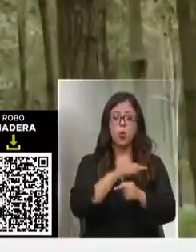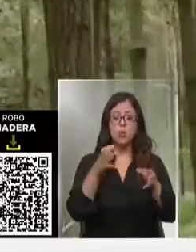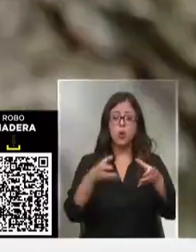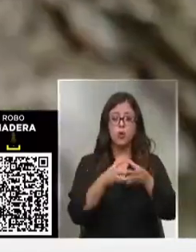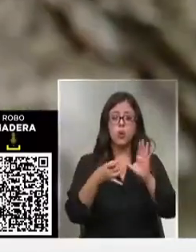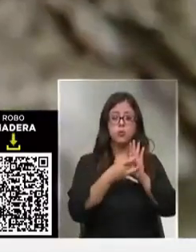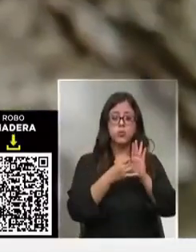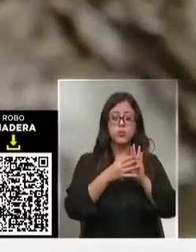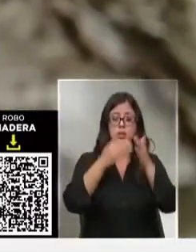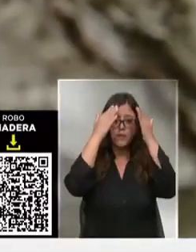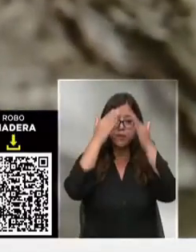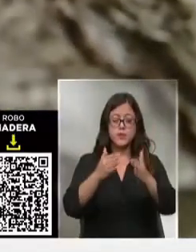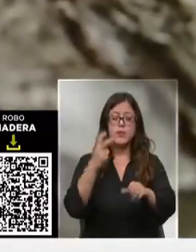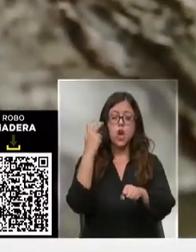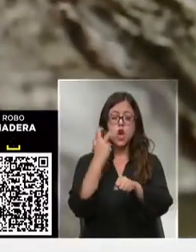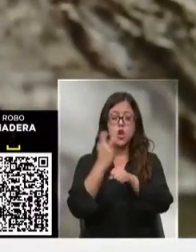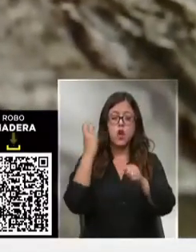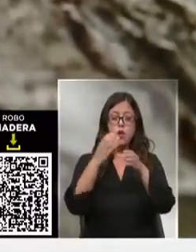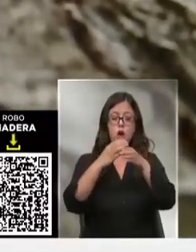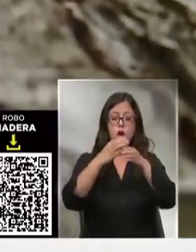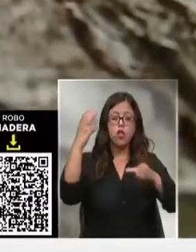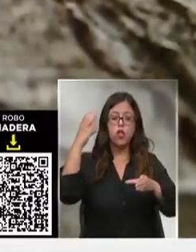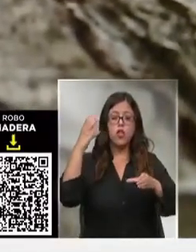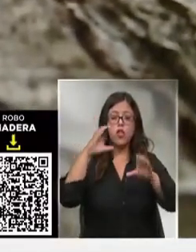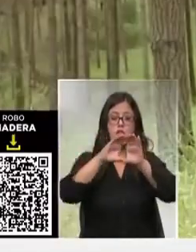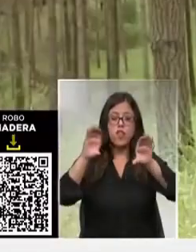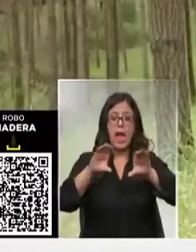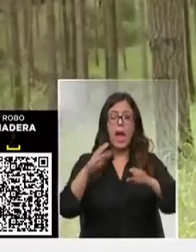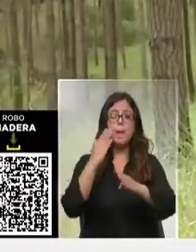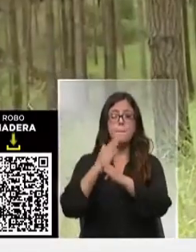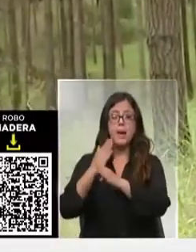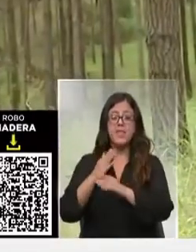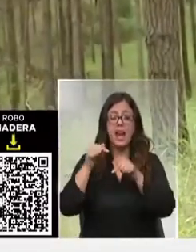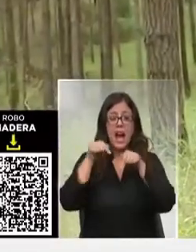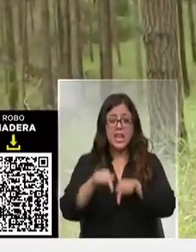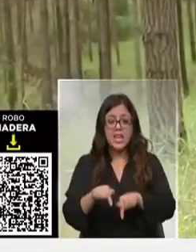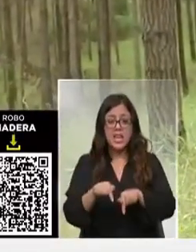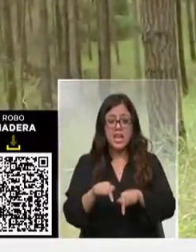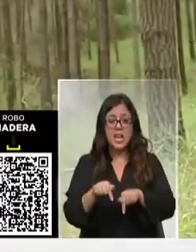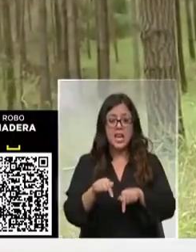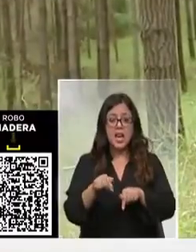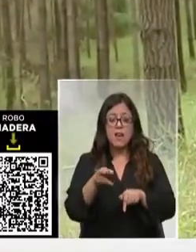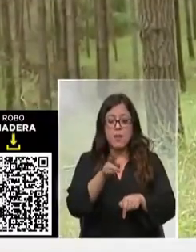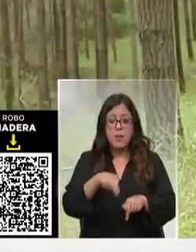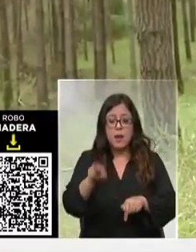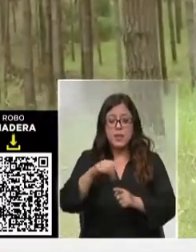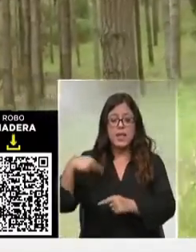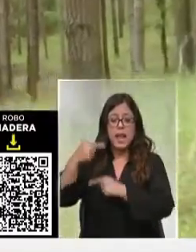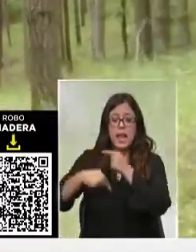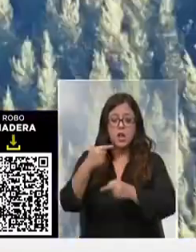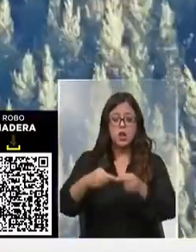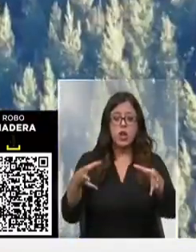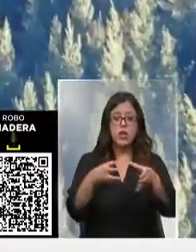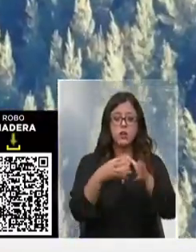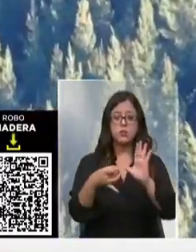delictuales dedicada al robo de madera. Desde este fondo reconstruiremos la historia de esta banda delictual.